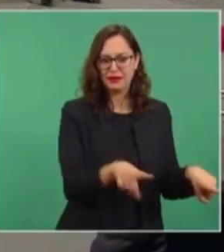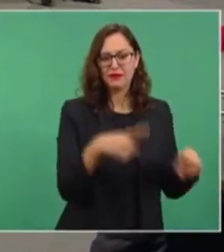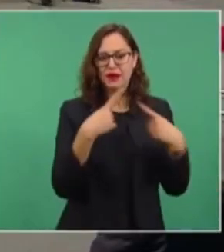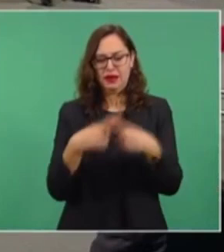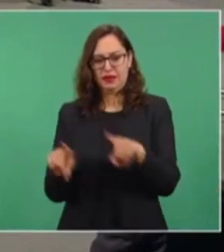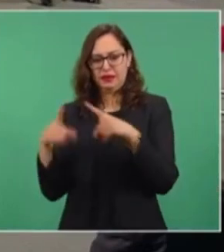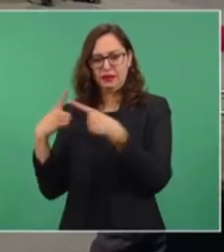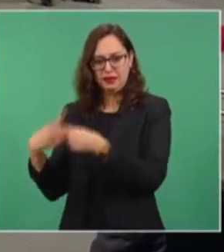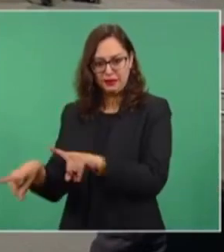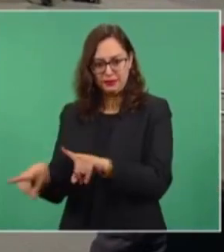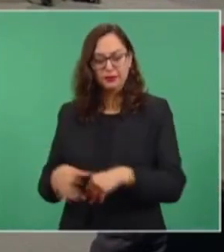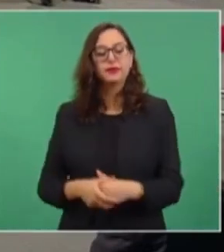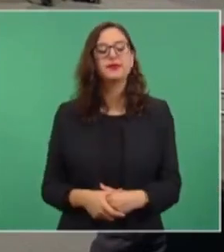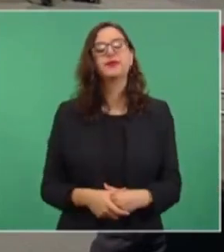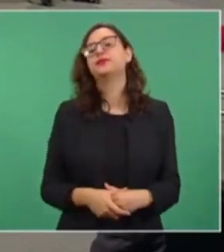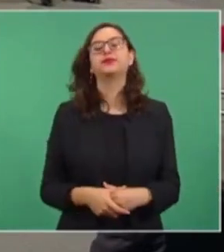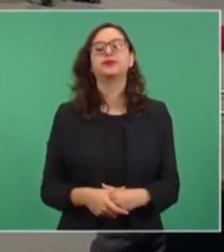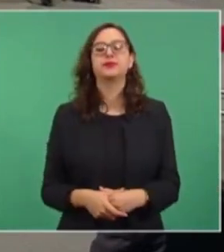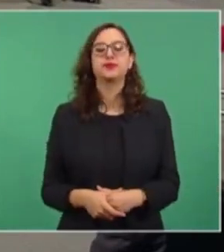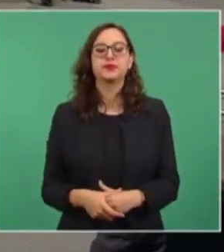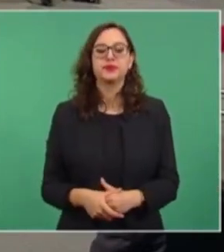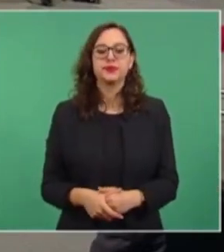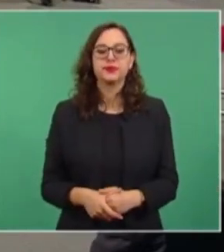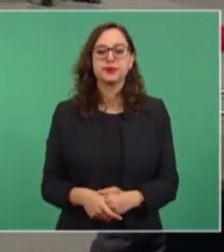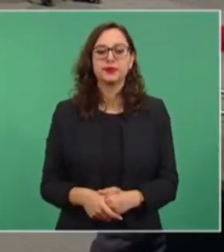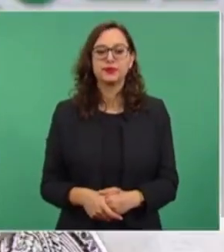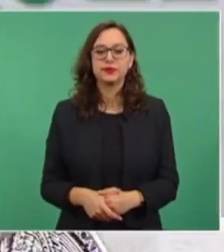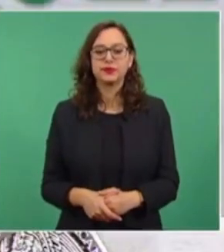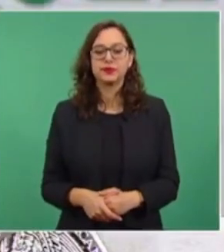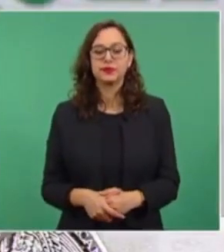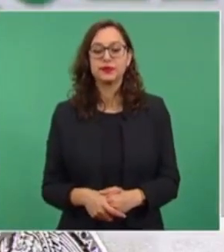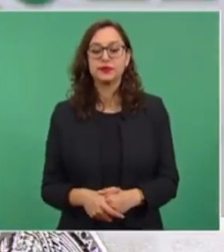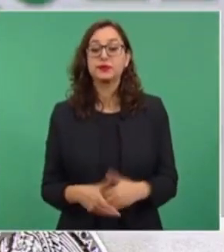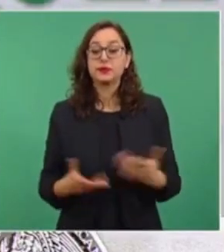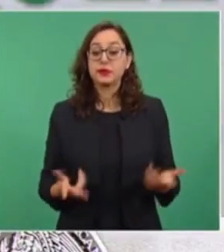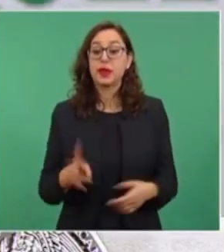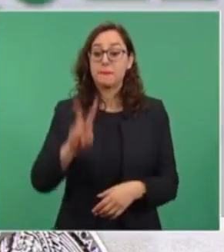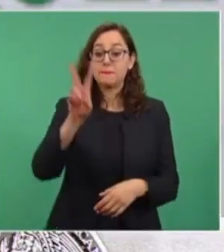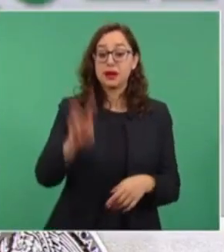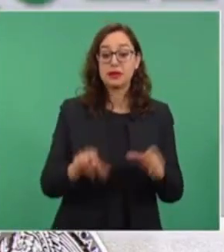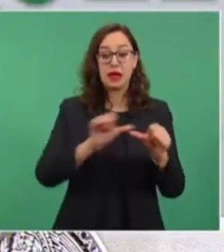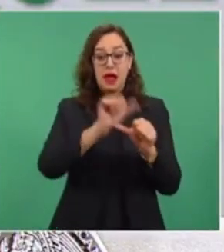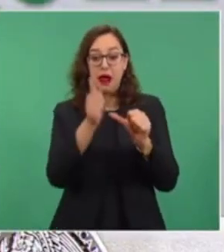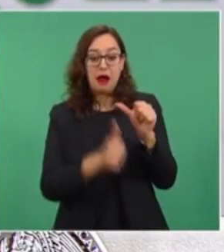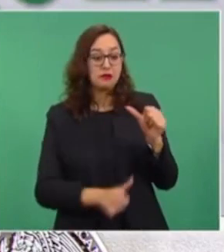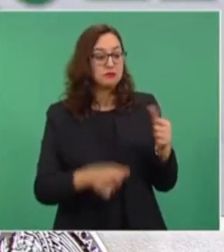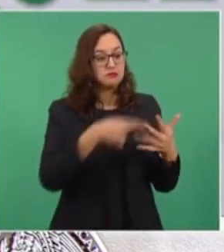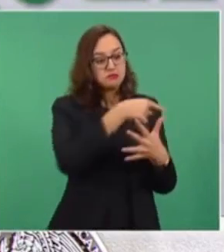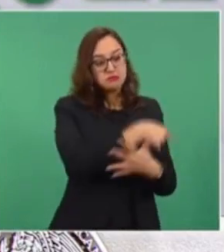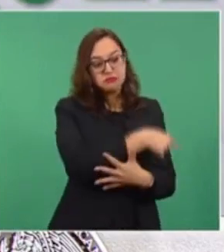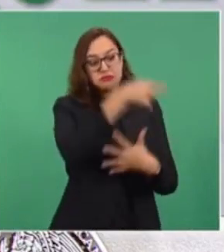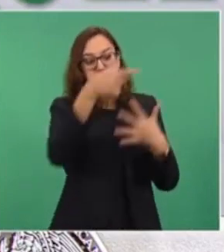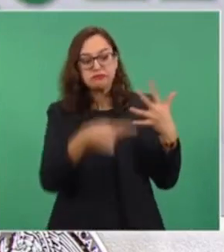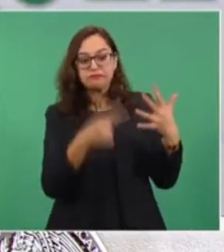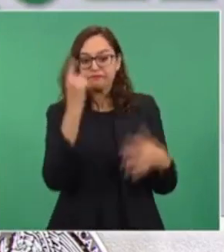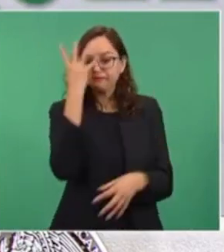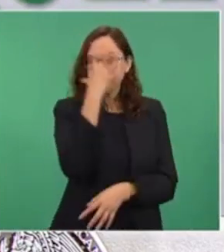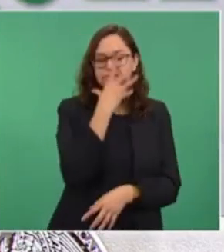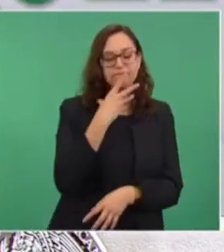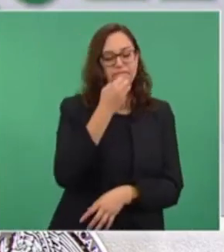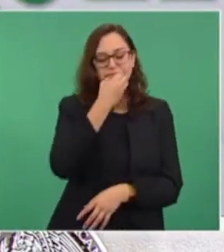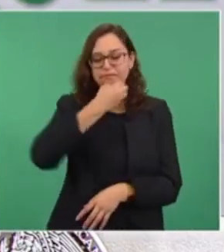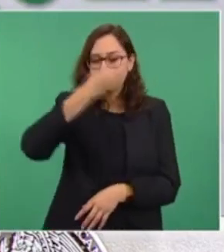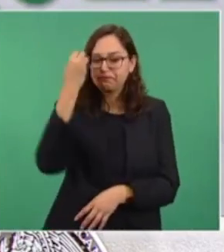nación. Sin demeritar a ninguna entre las bellas artes, la arquitectura juega un papel protagónico